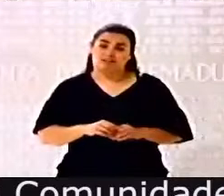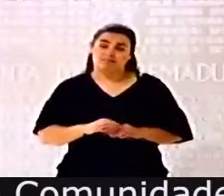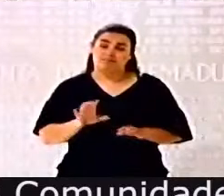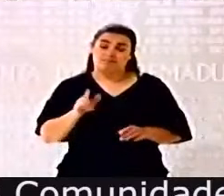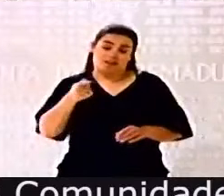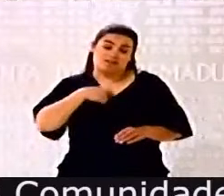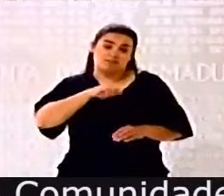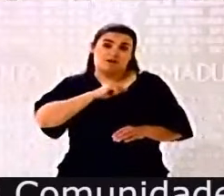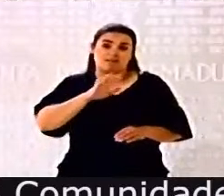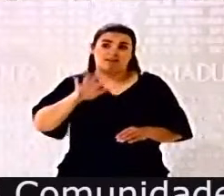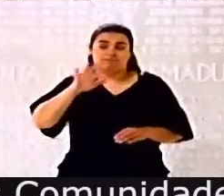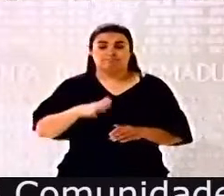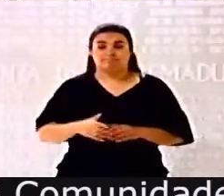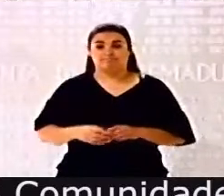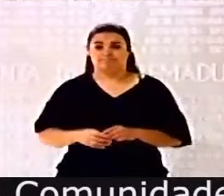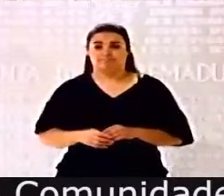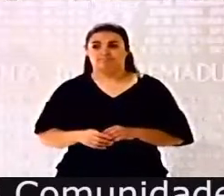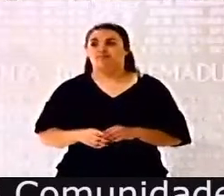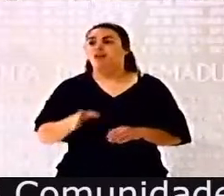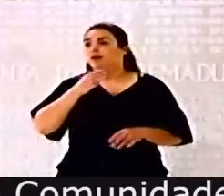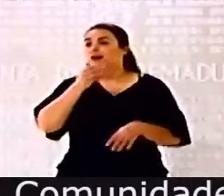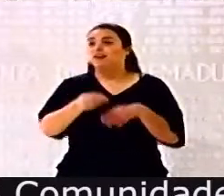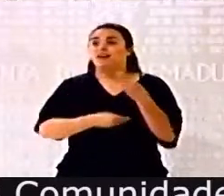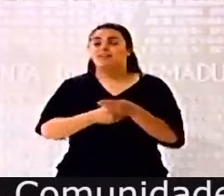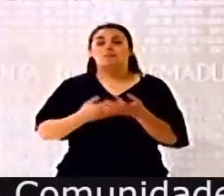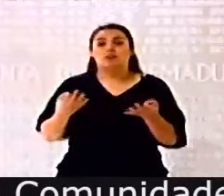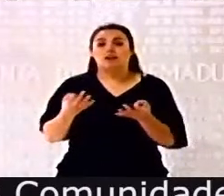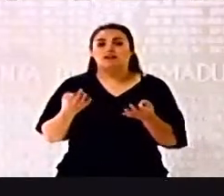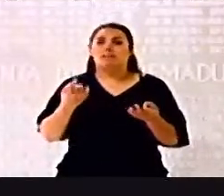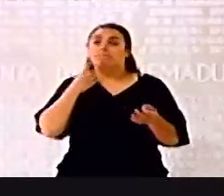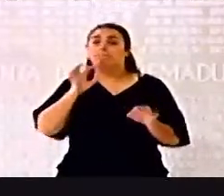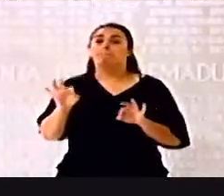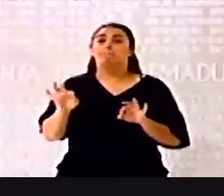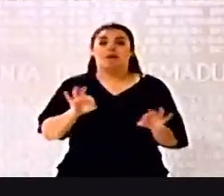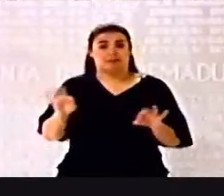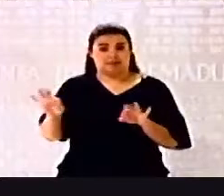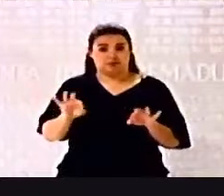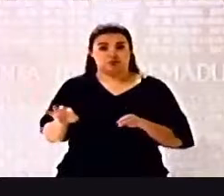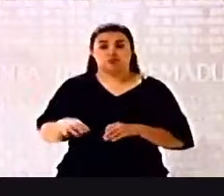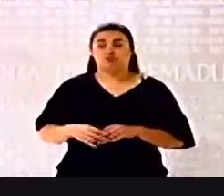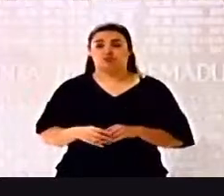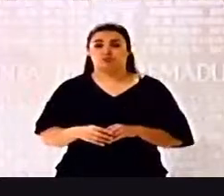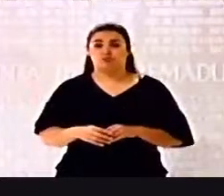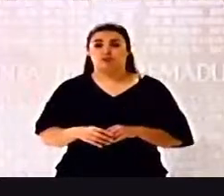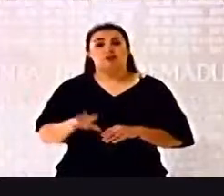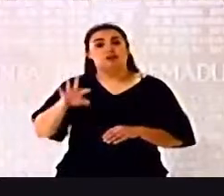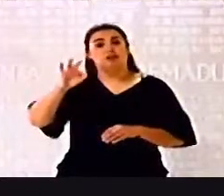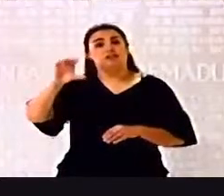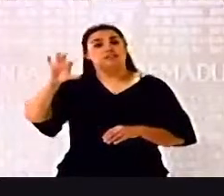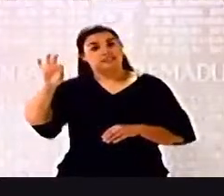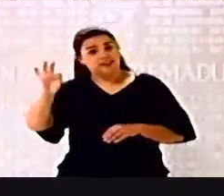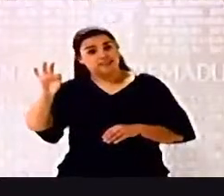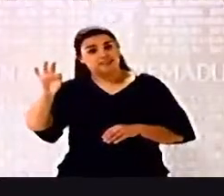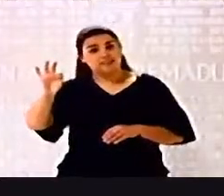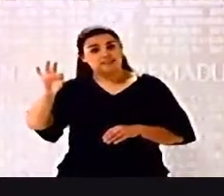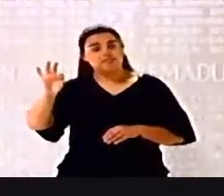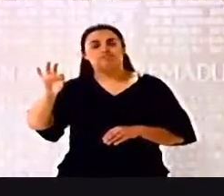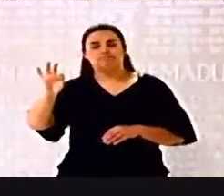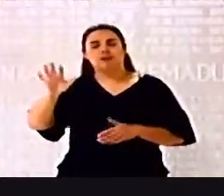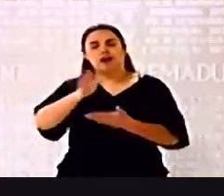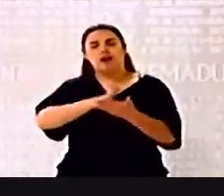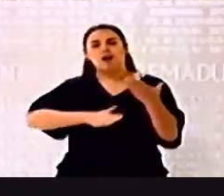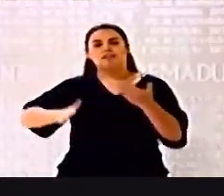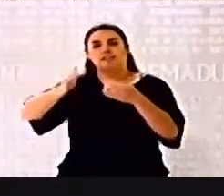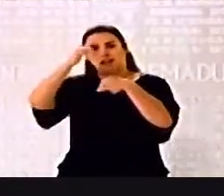país. ¿Qué hay que hacer para eso? Estar preparados. Y el Servicio Extremeño de Salud, a través de